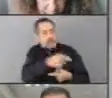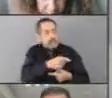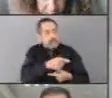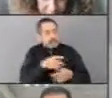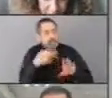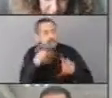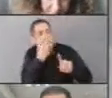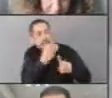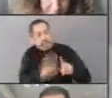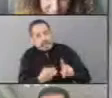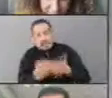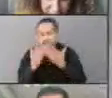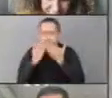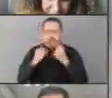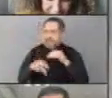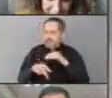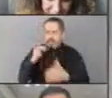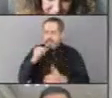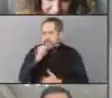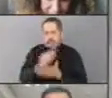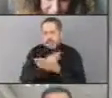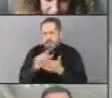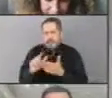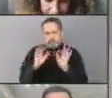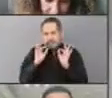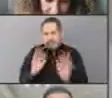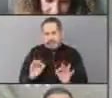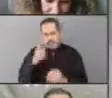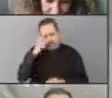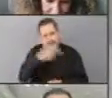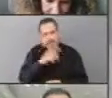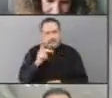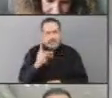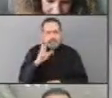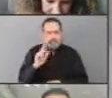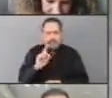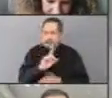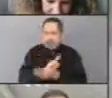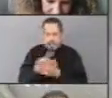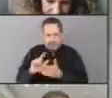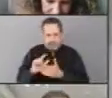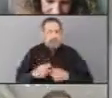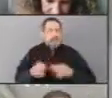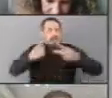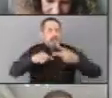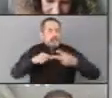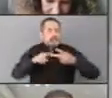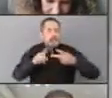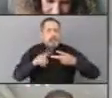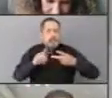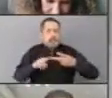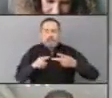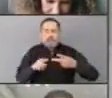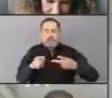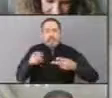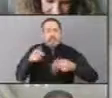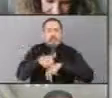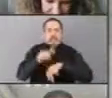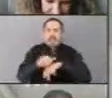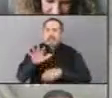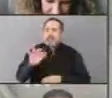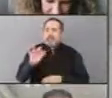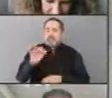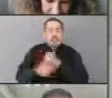atribuidas al Partido Revolucionario Institucional. Y en el procedimiento especial sancionador de órgano central número 40